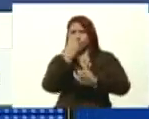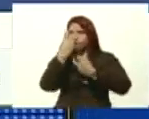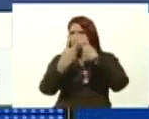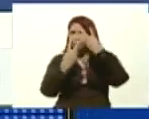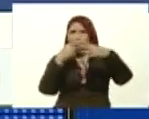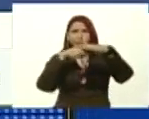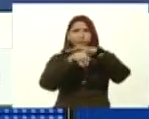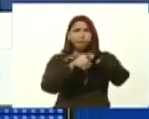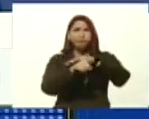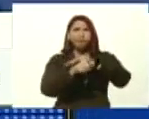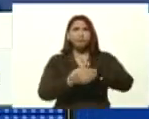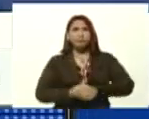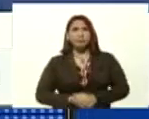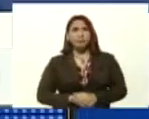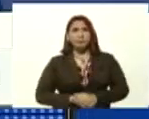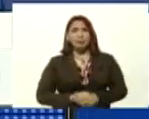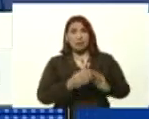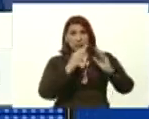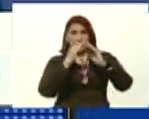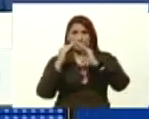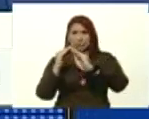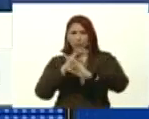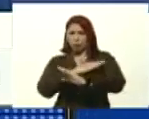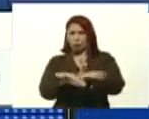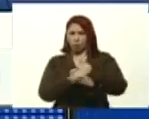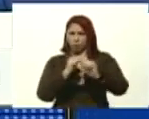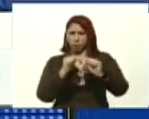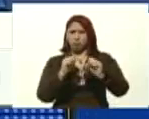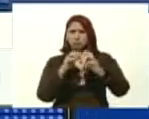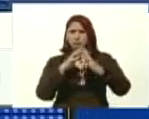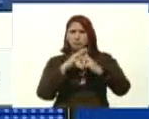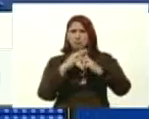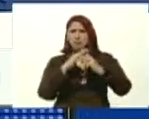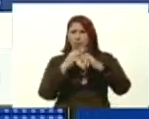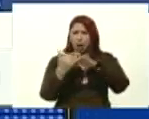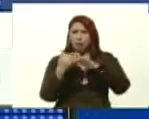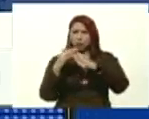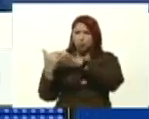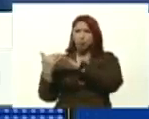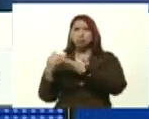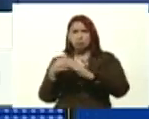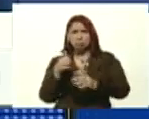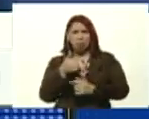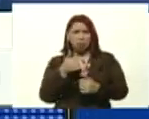Allí en general las casas bien consolidadas, son barrios consolidados, de bloque.